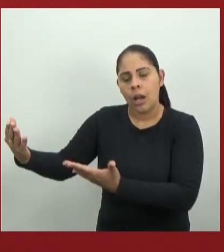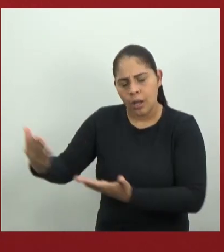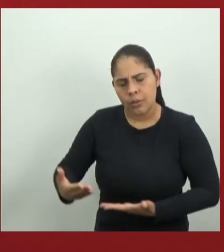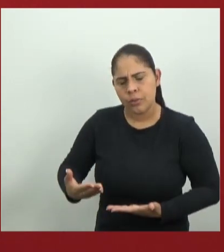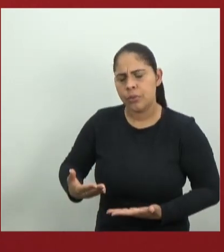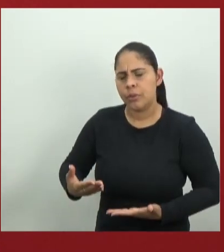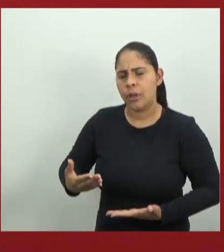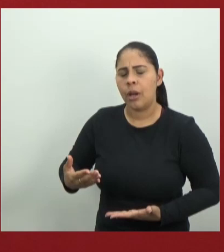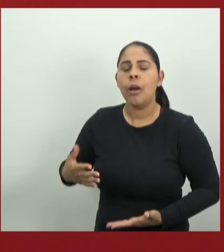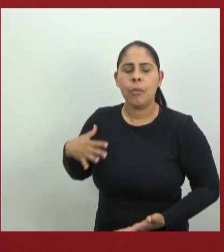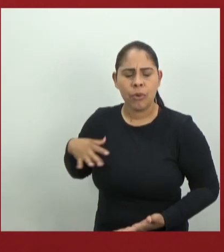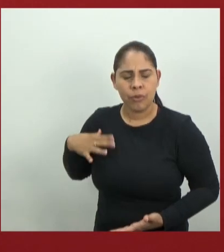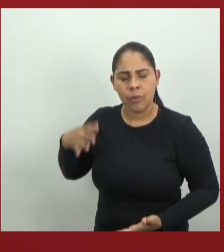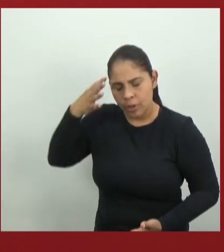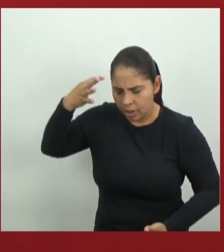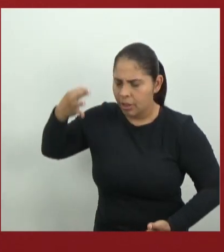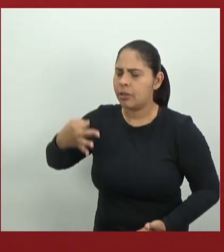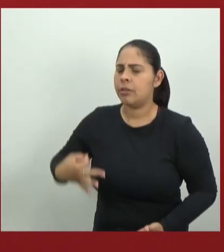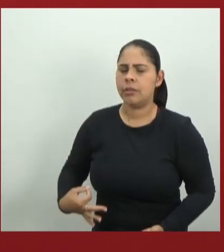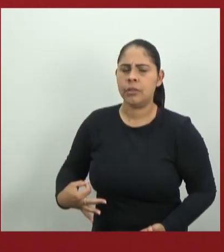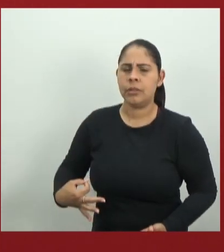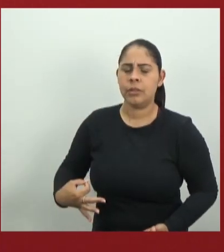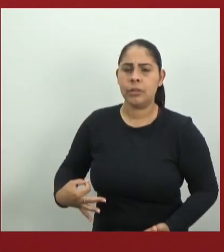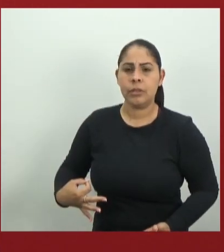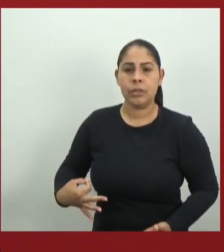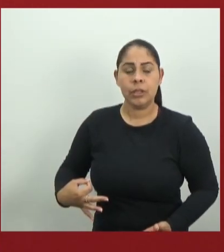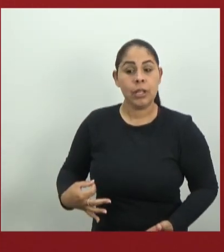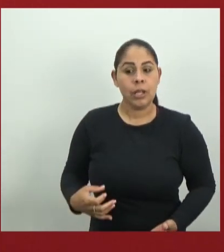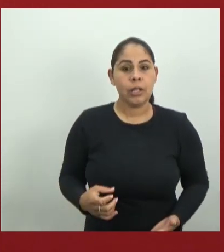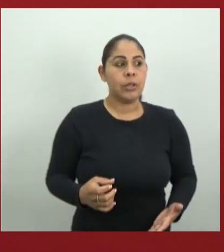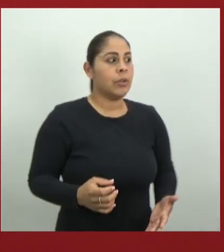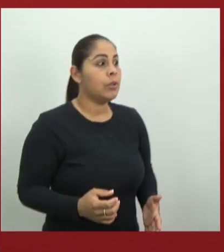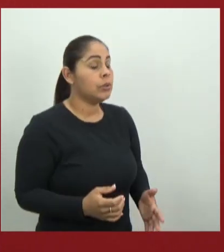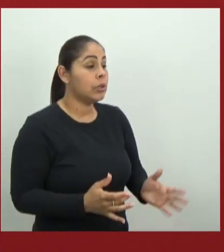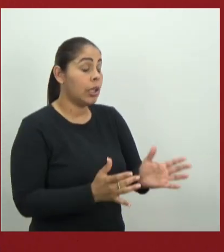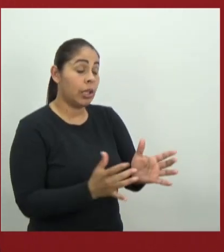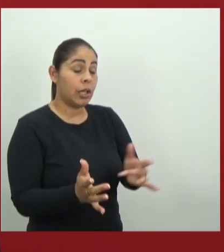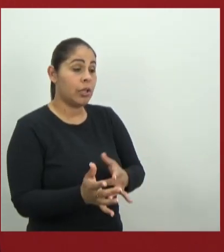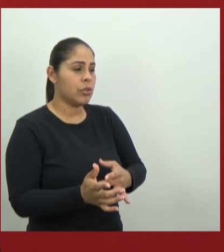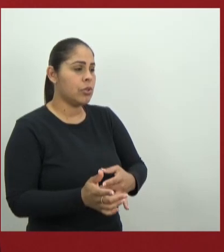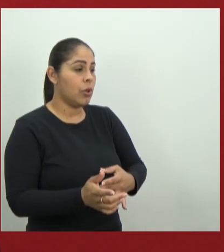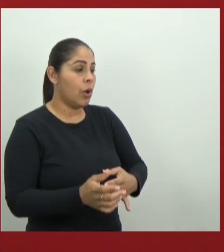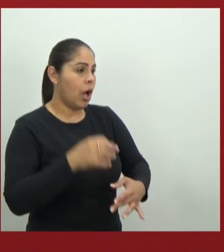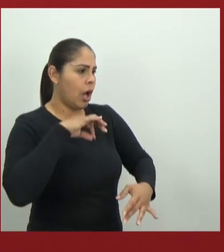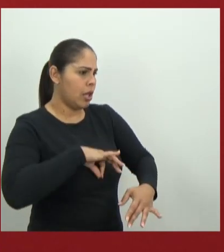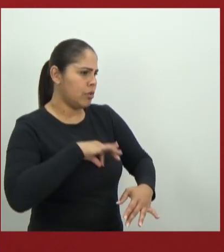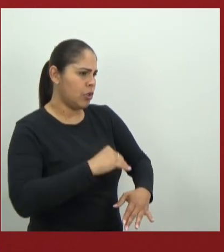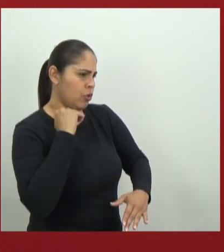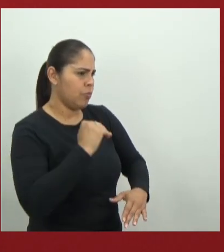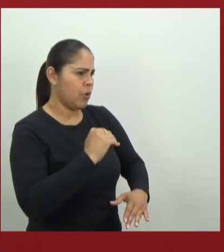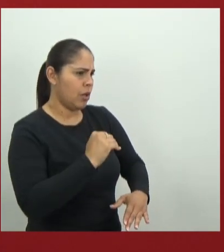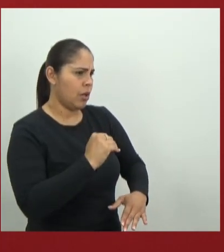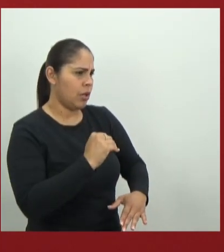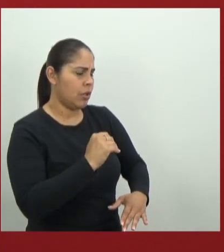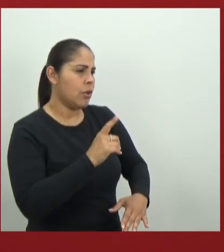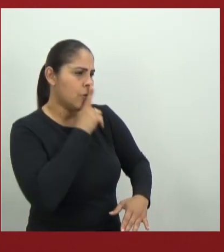Y cuando Jesús vio a la multitud que se agolpaba, reprendió al espíritu mudo, diciendo, el espíritu mudo